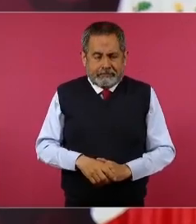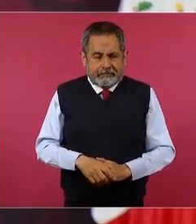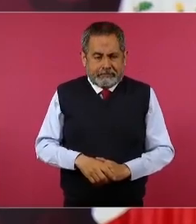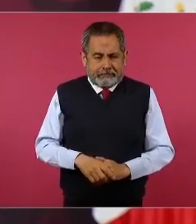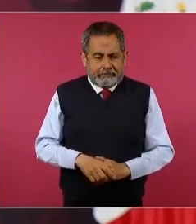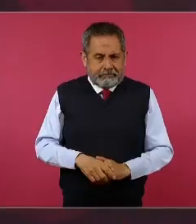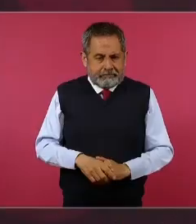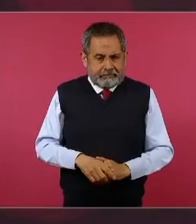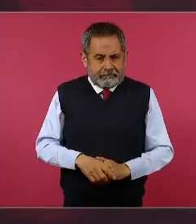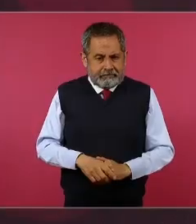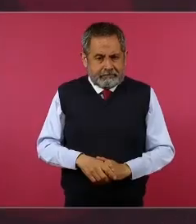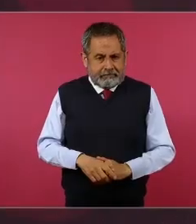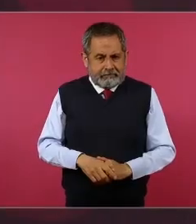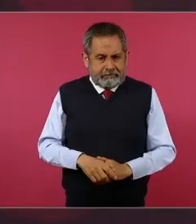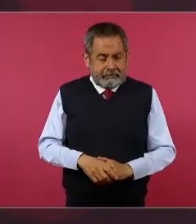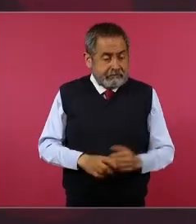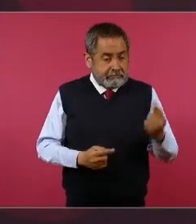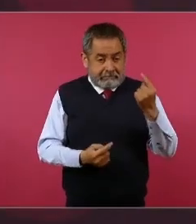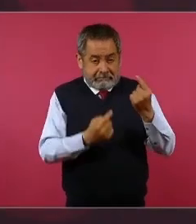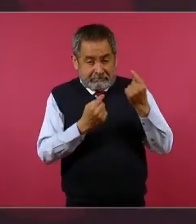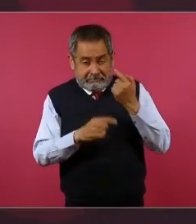Que no nos agarra a nosotros